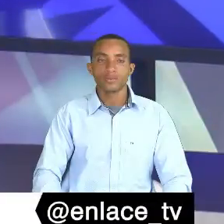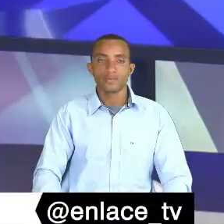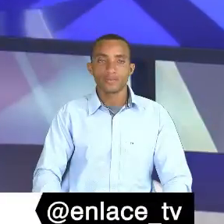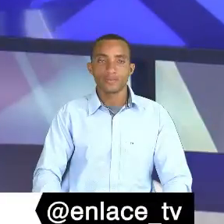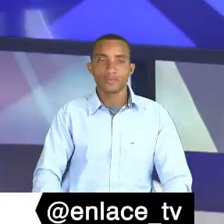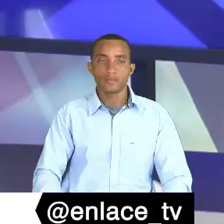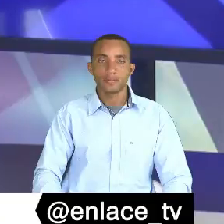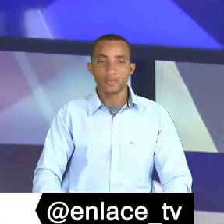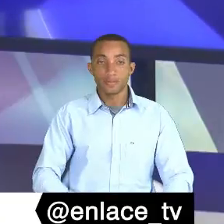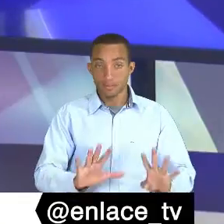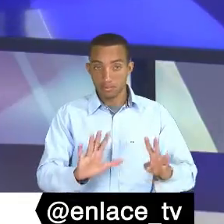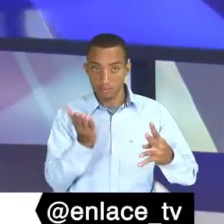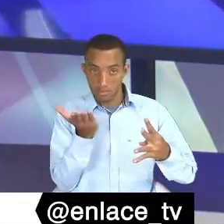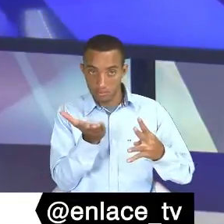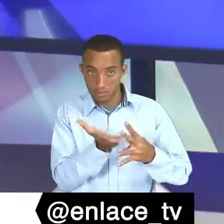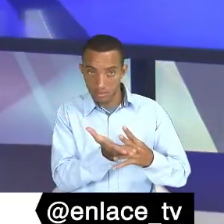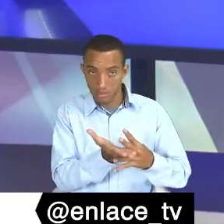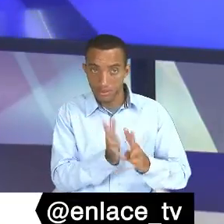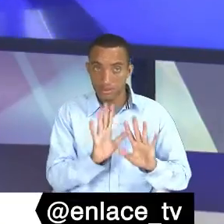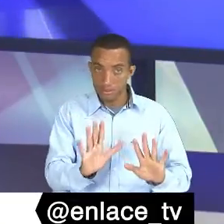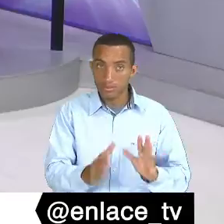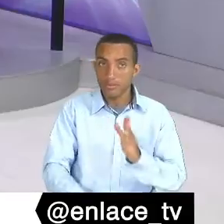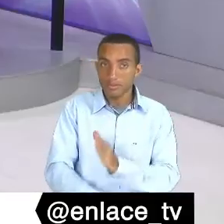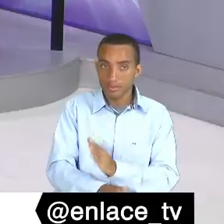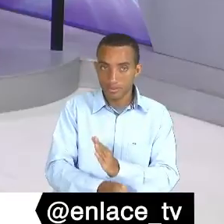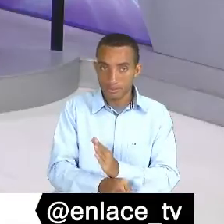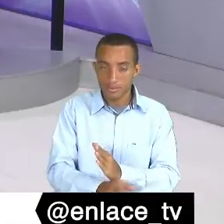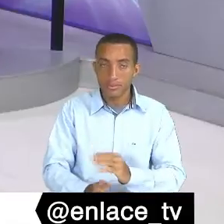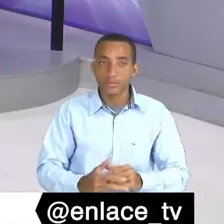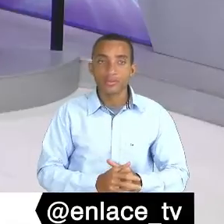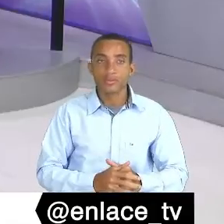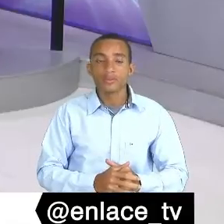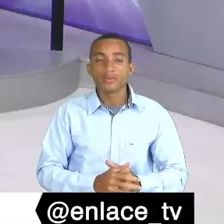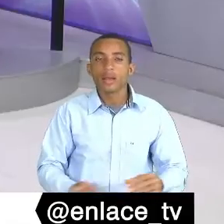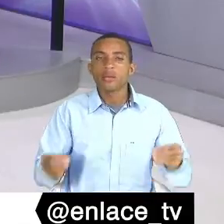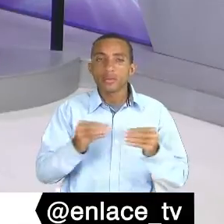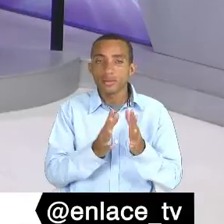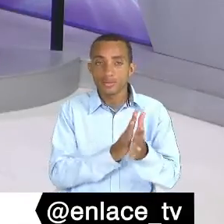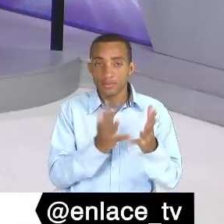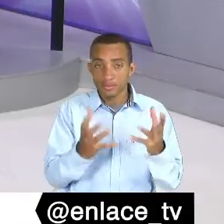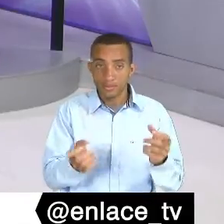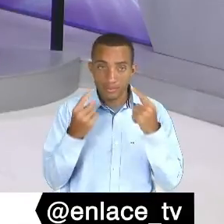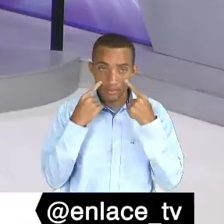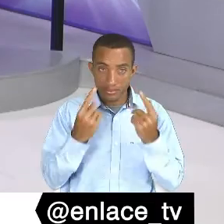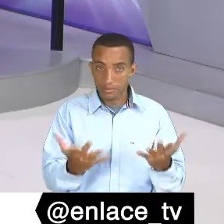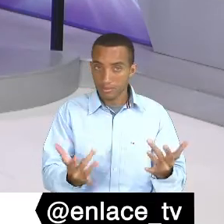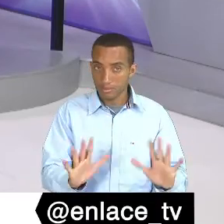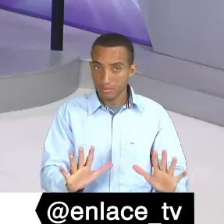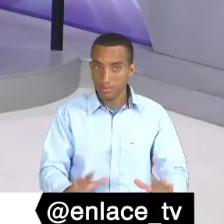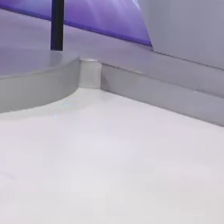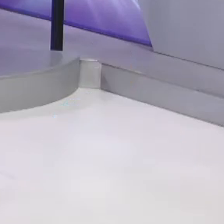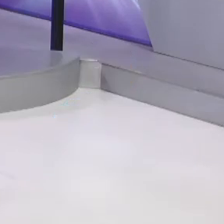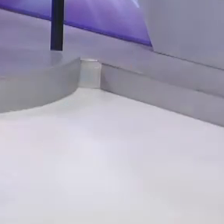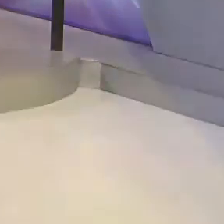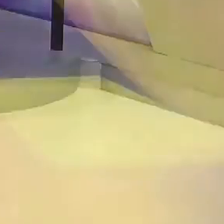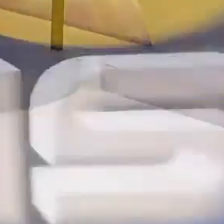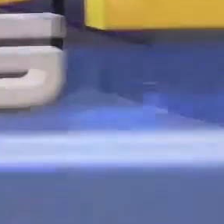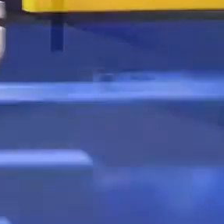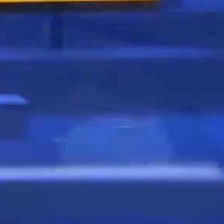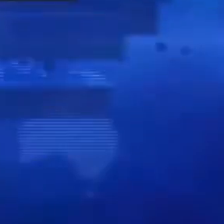Hacemos una pausa en Enlace Noticias, ya regresamos en instantes con más de lo que usted quiere ver. Nos esperamos.